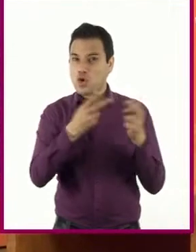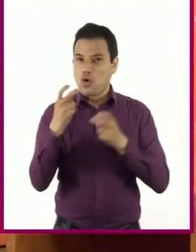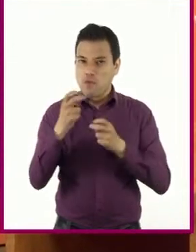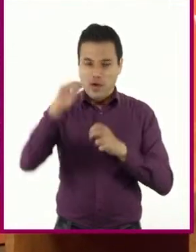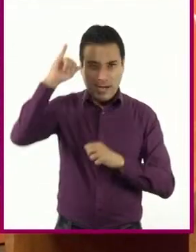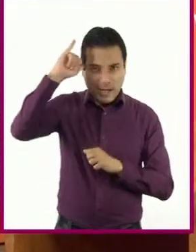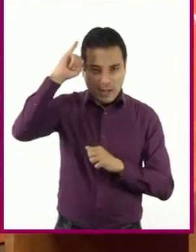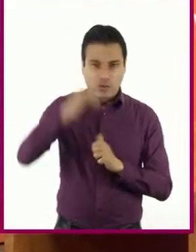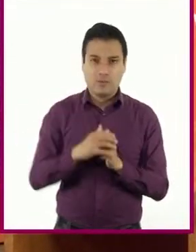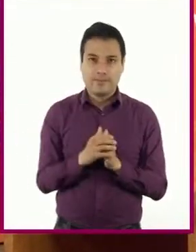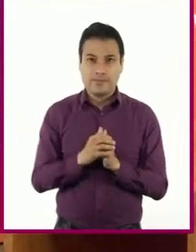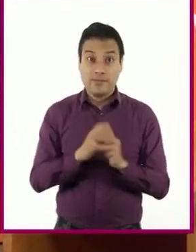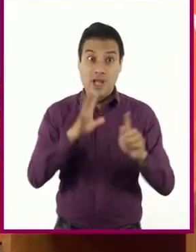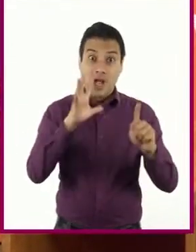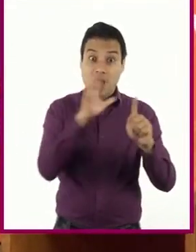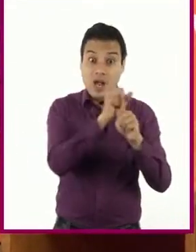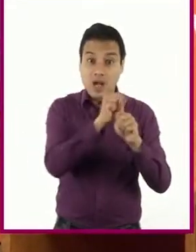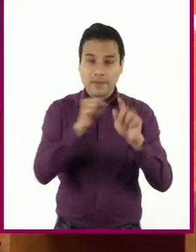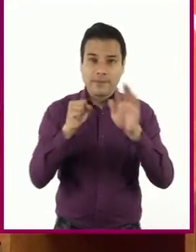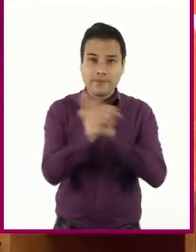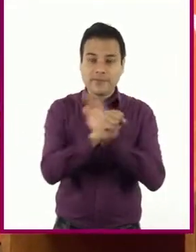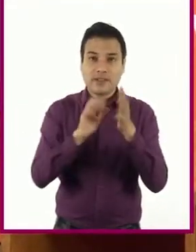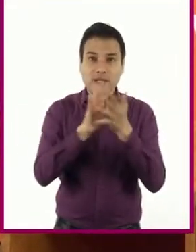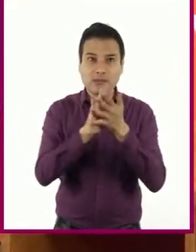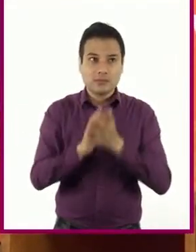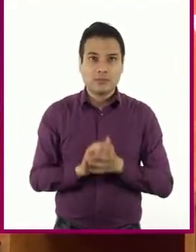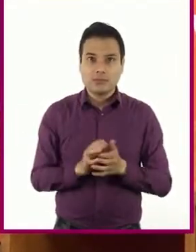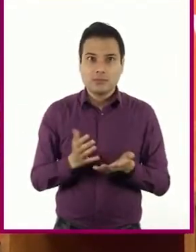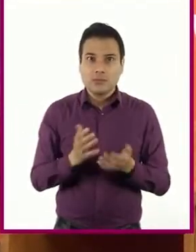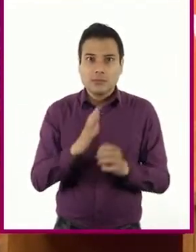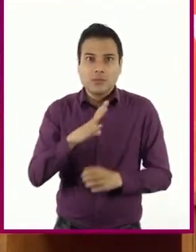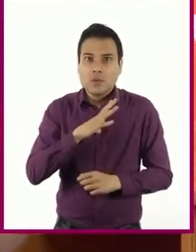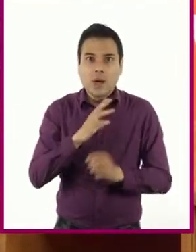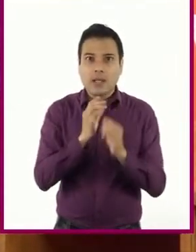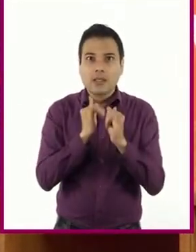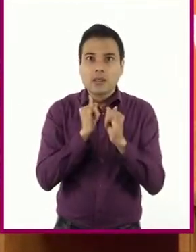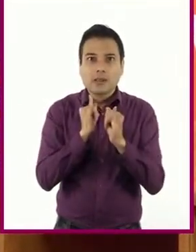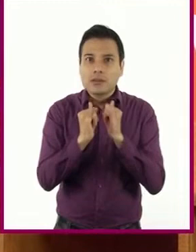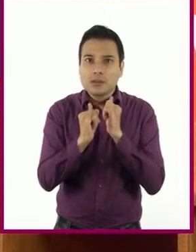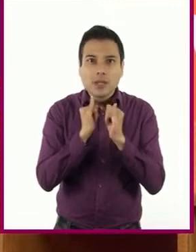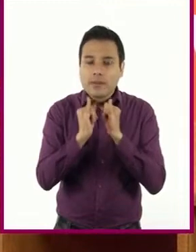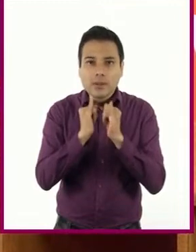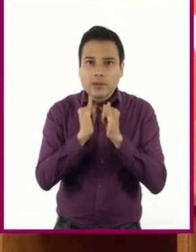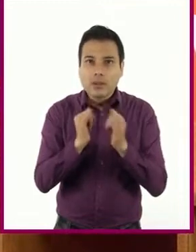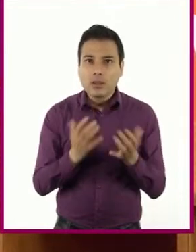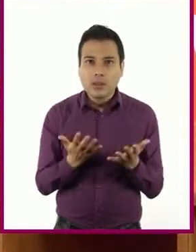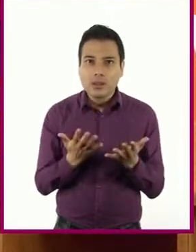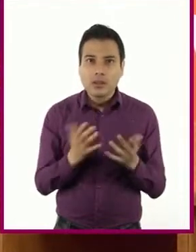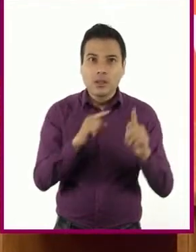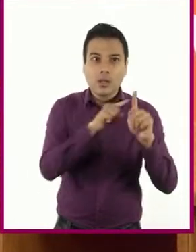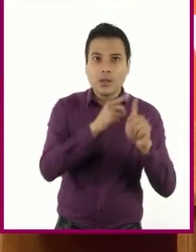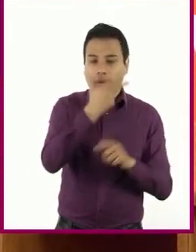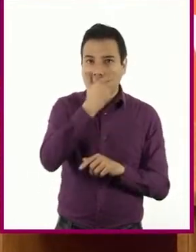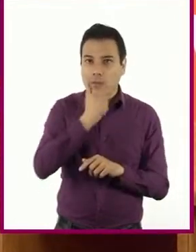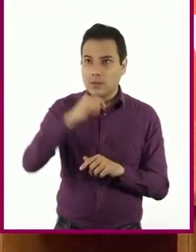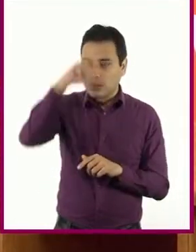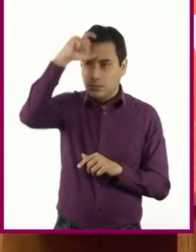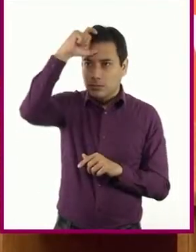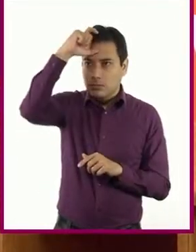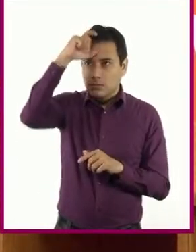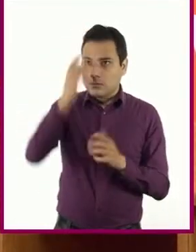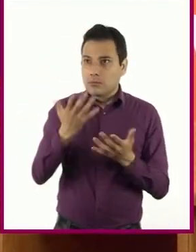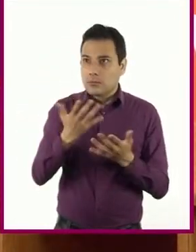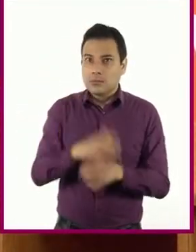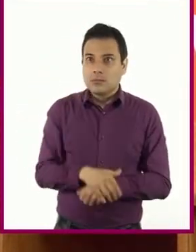ante las autoridades, no había un traductor que ayudara al señor a entender de qué se le acusaba ni de que se defendiera, por lo que